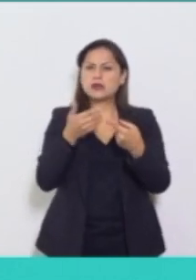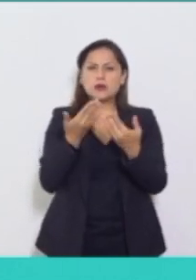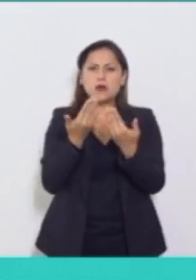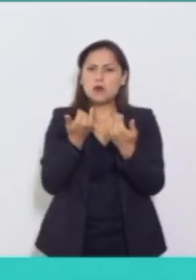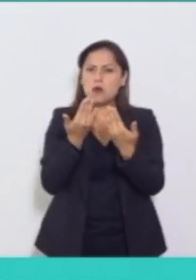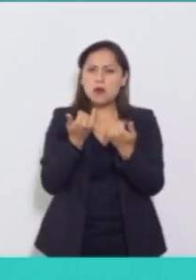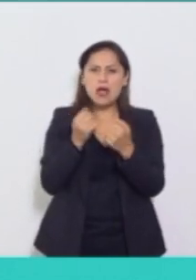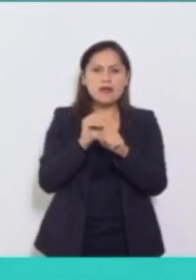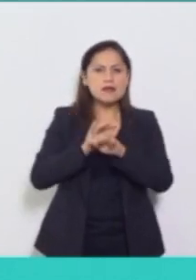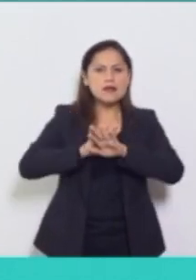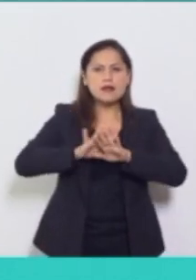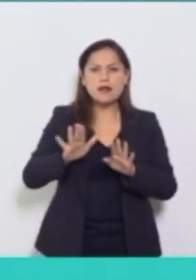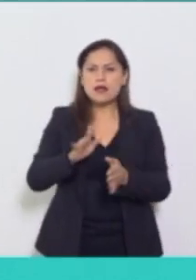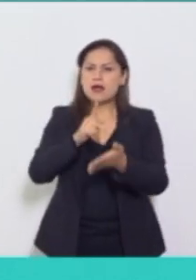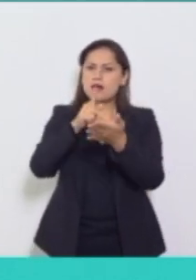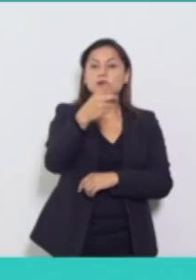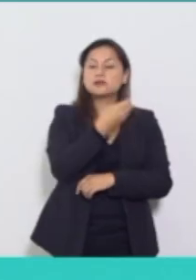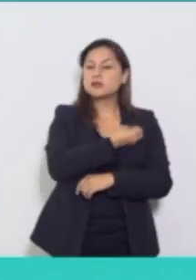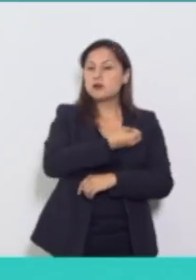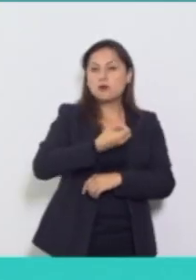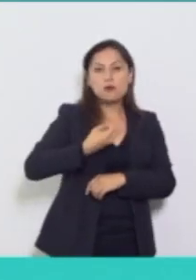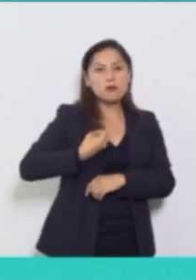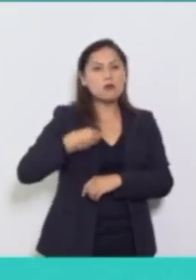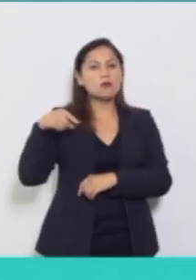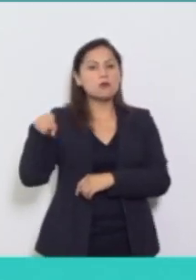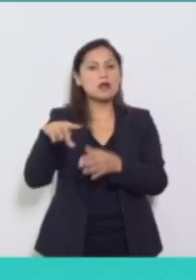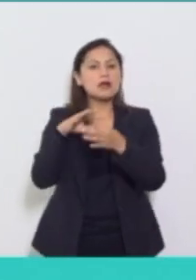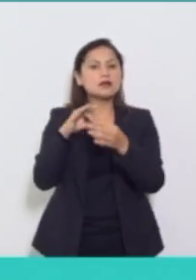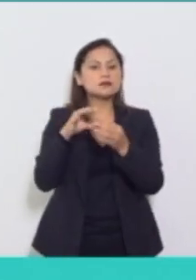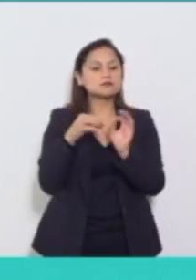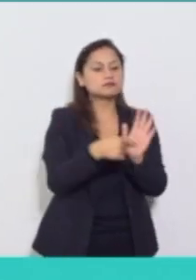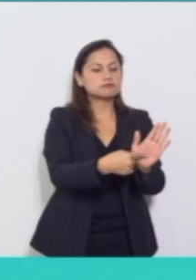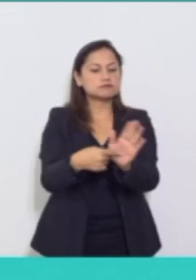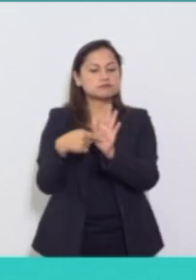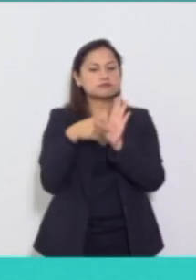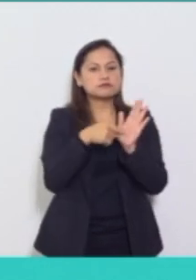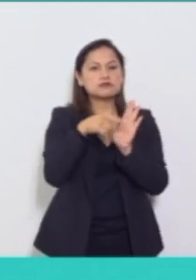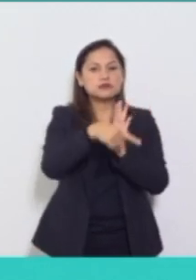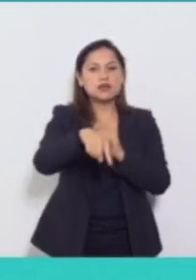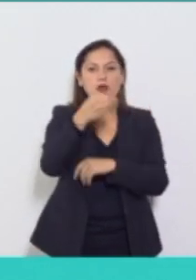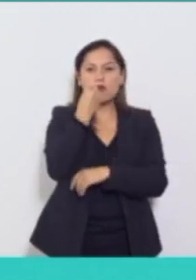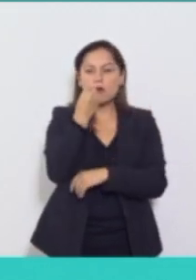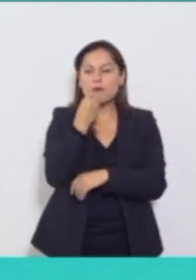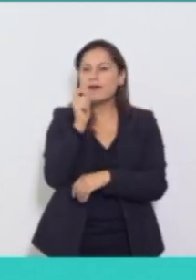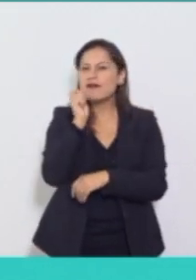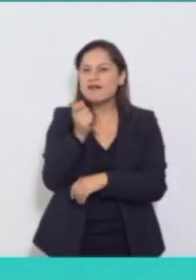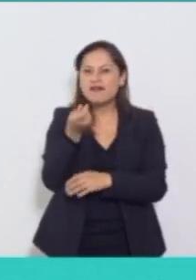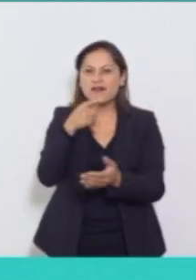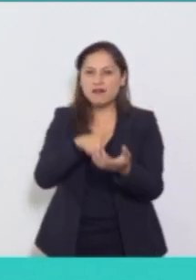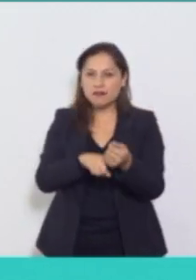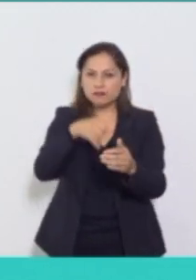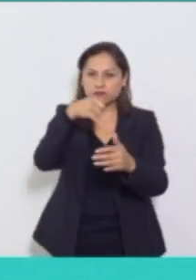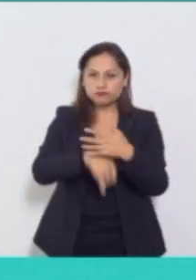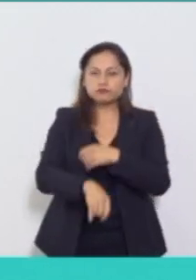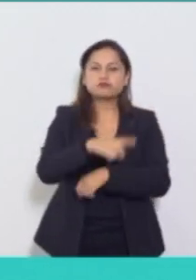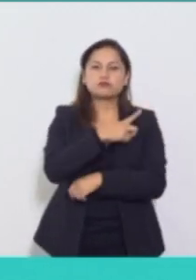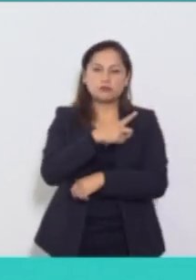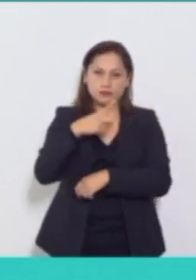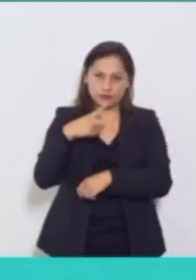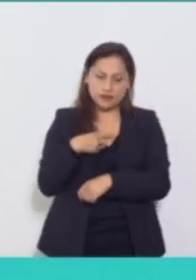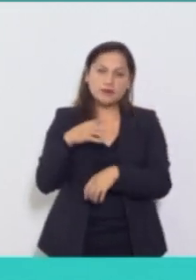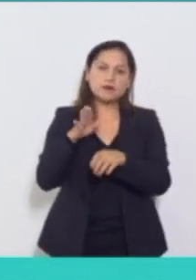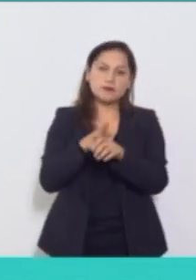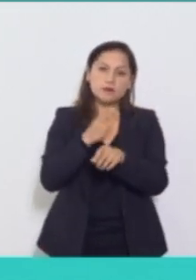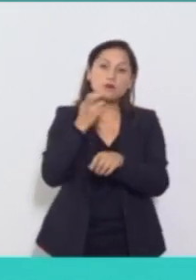2018 cuáles son los productos que se compran a proveedores, incluyendo los que no pertenecen a la canasta básica, las cantidades que se compran por cada año y los precios a los